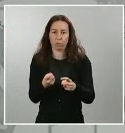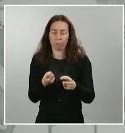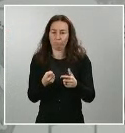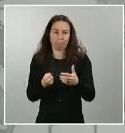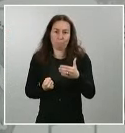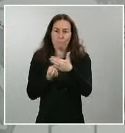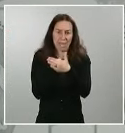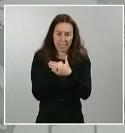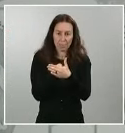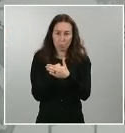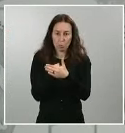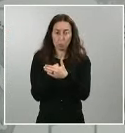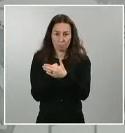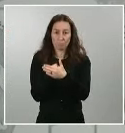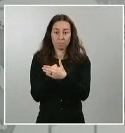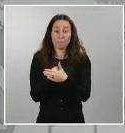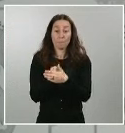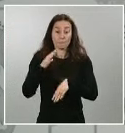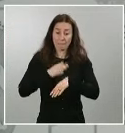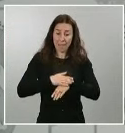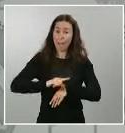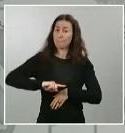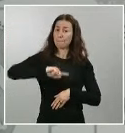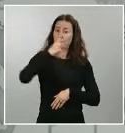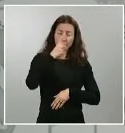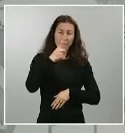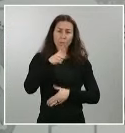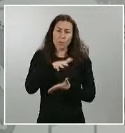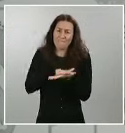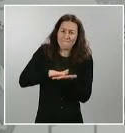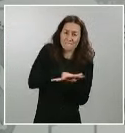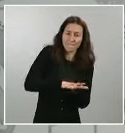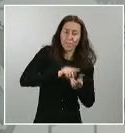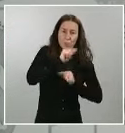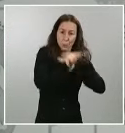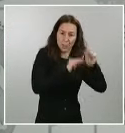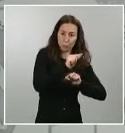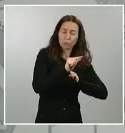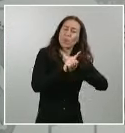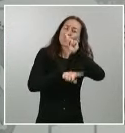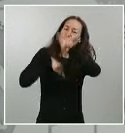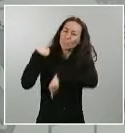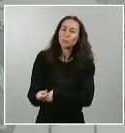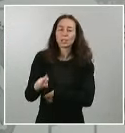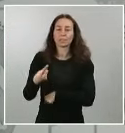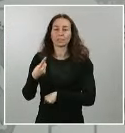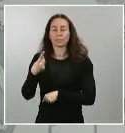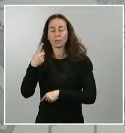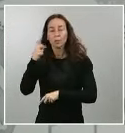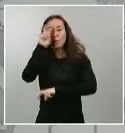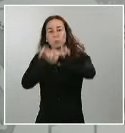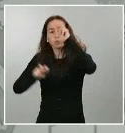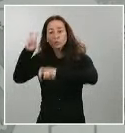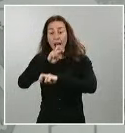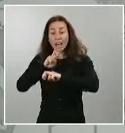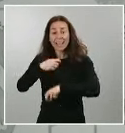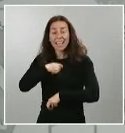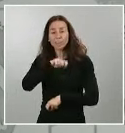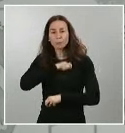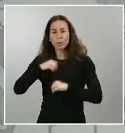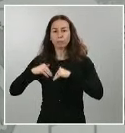reconstruirlo después económica y socialmente. Estamos todos unidos frente al virus, en el mayor ejercicio de solidaridad de